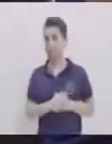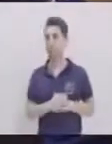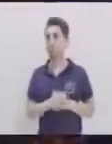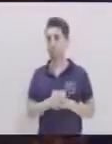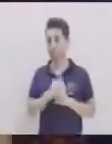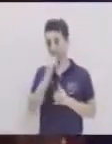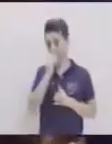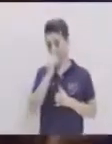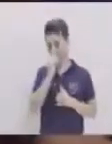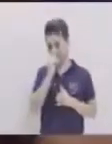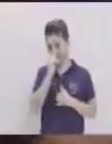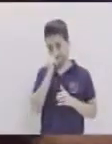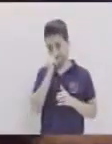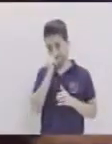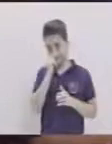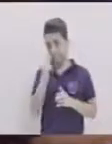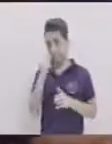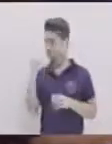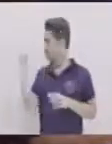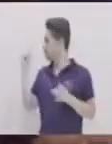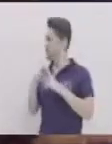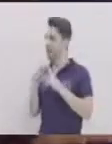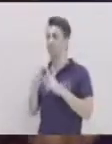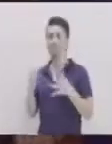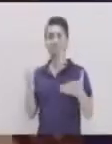hablando. ¿Qué palabra es?